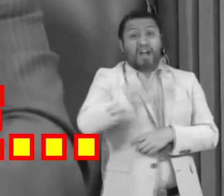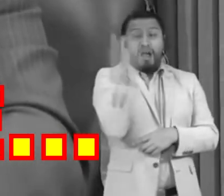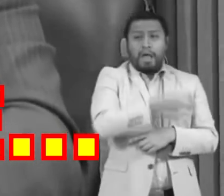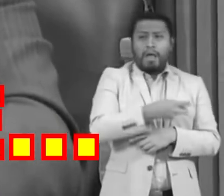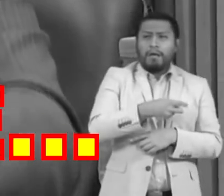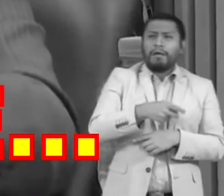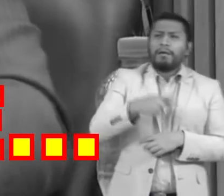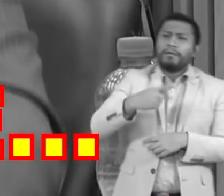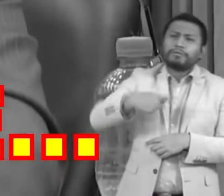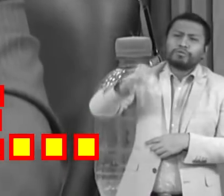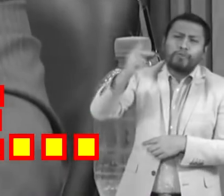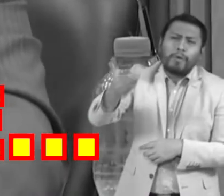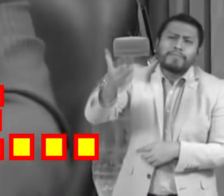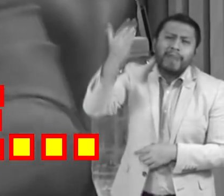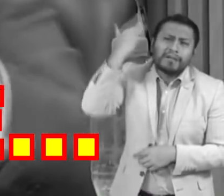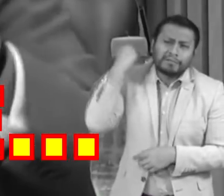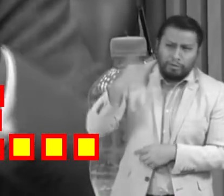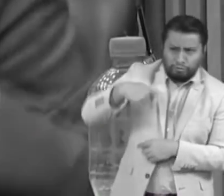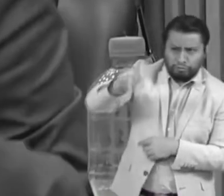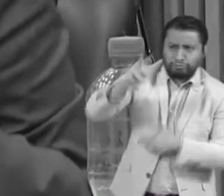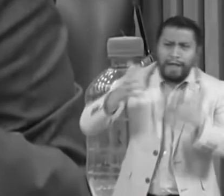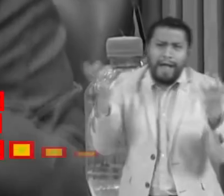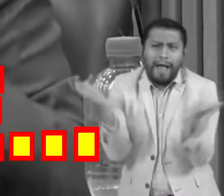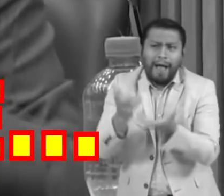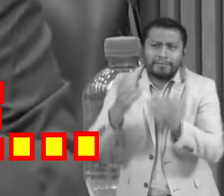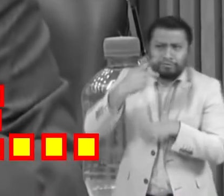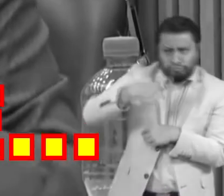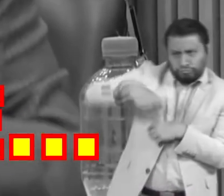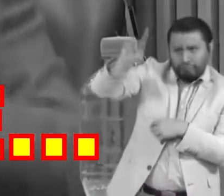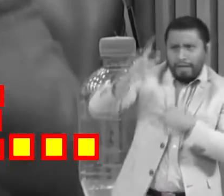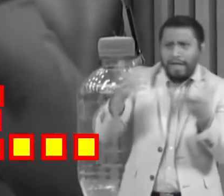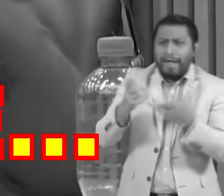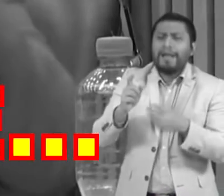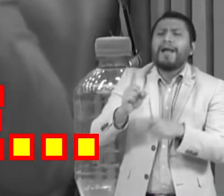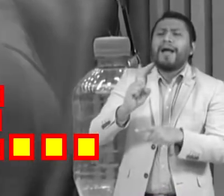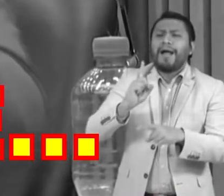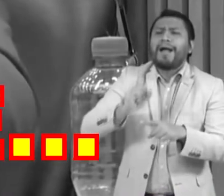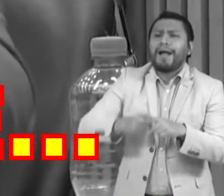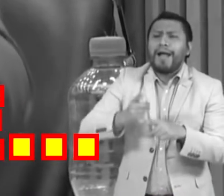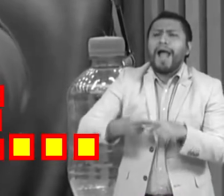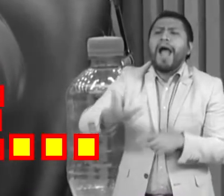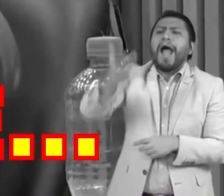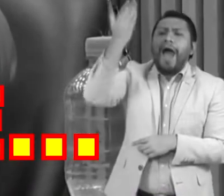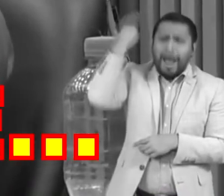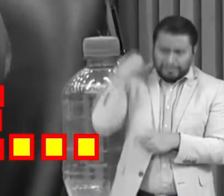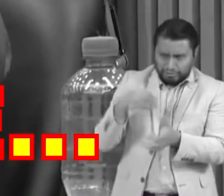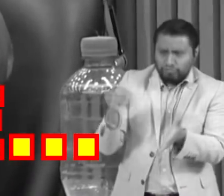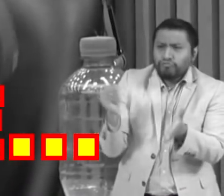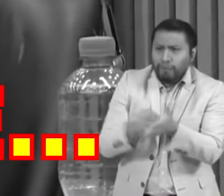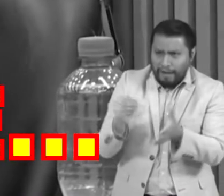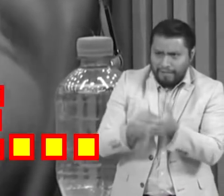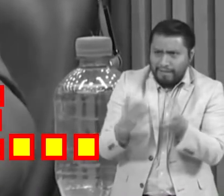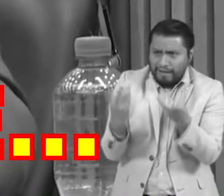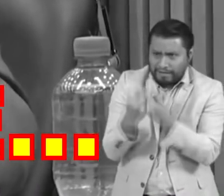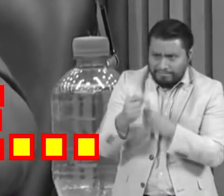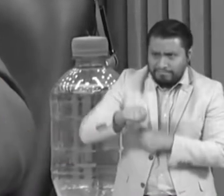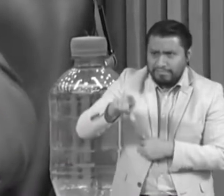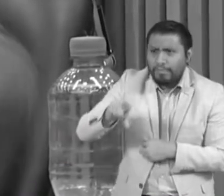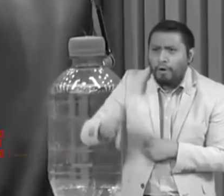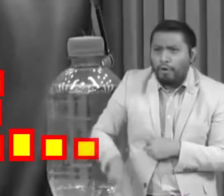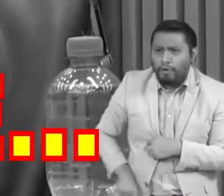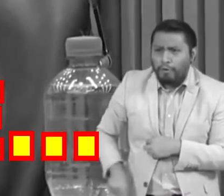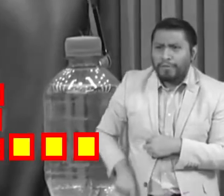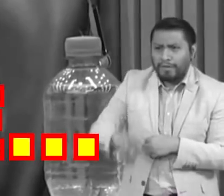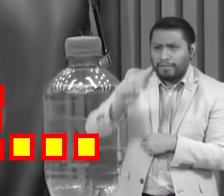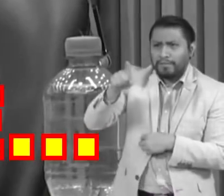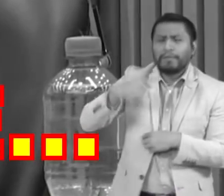su pasado, sus militancias en quienes, cuando usted todavía estaba en el poder, ya defendíamos